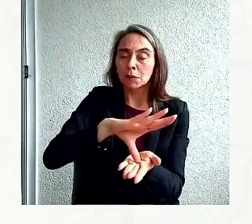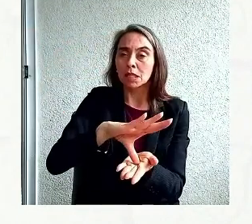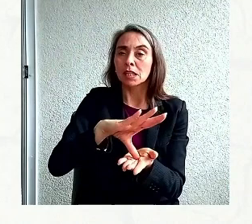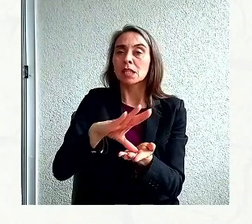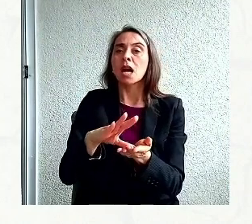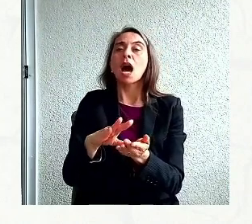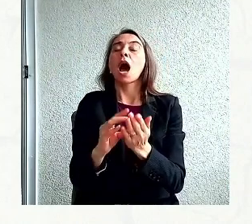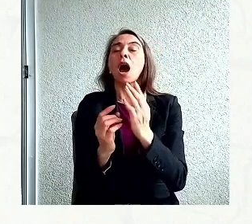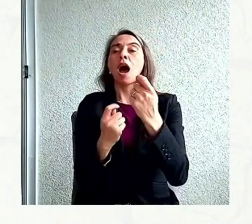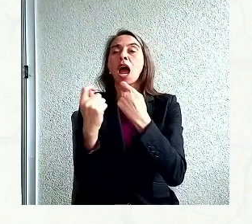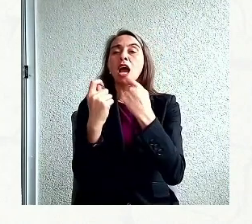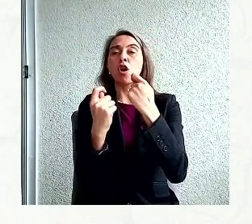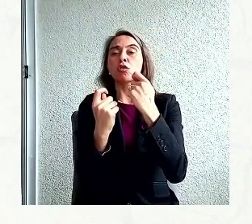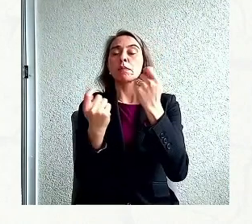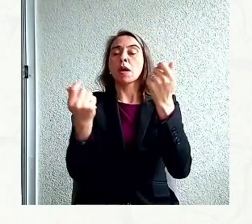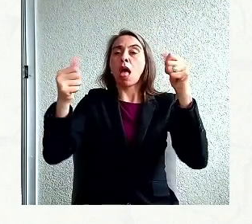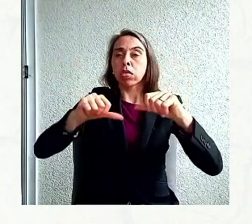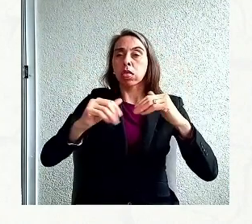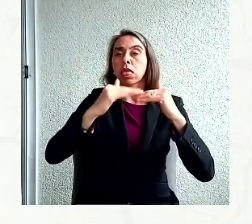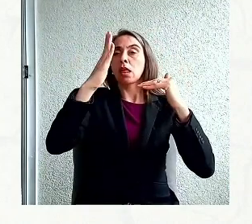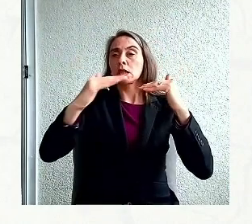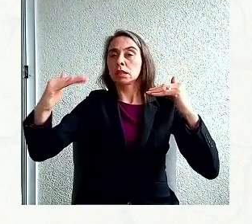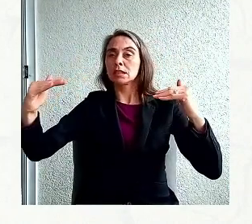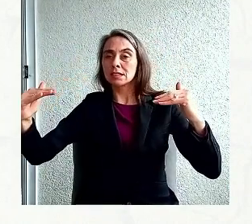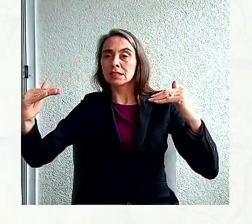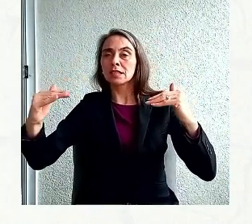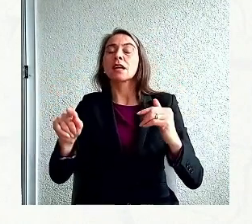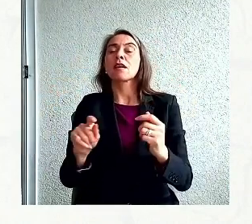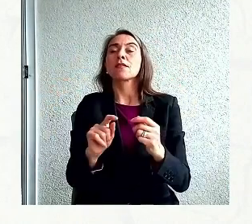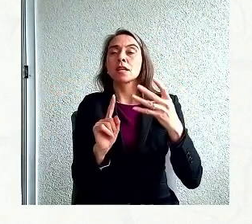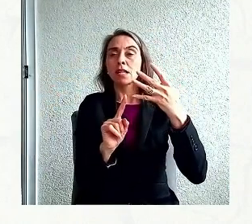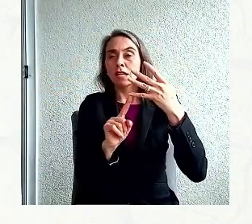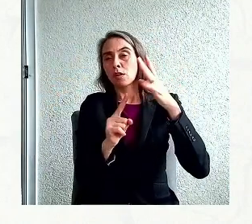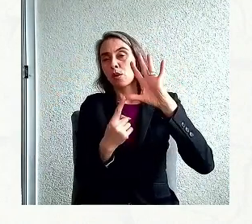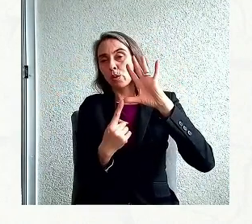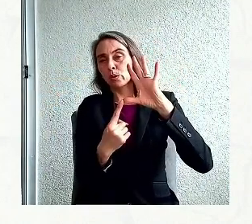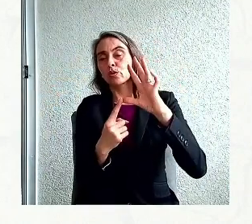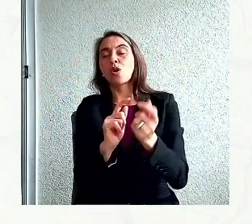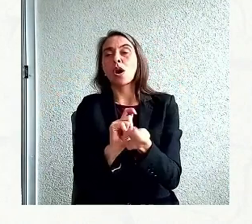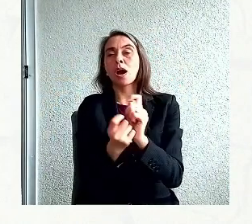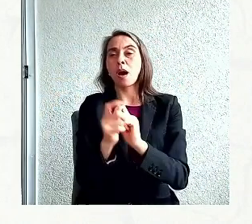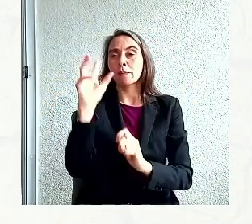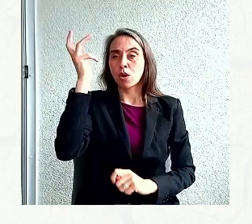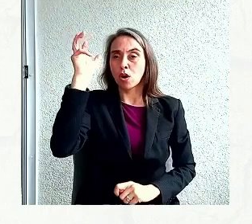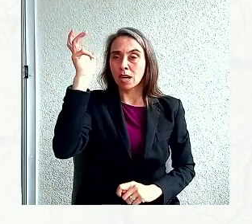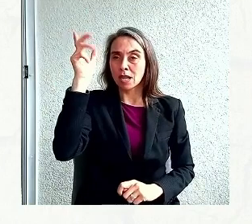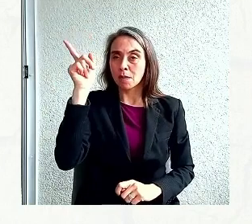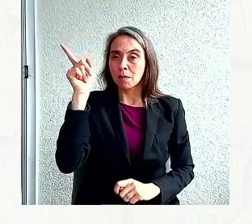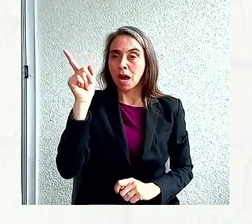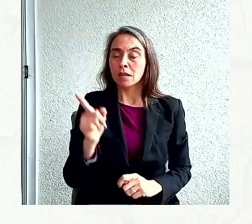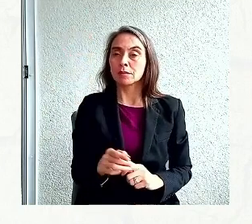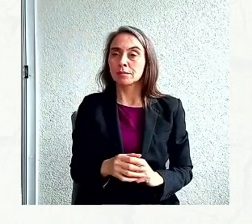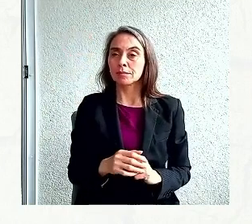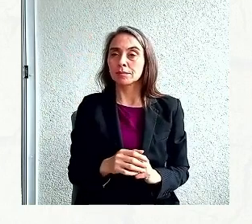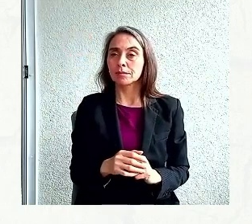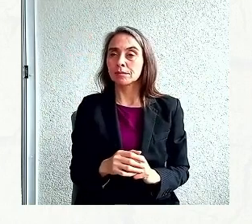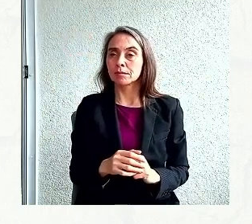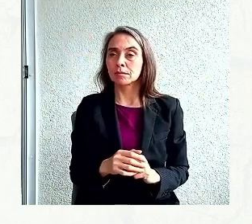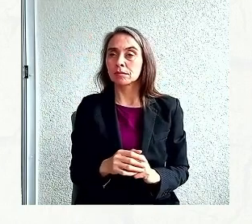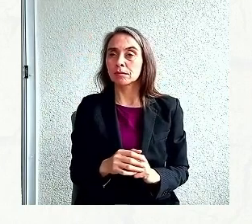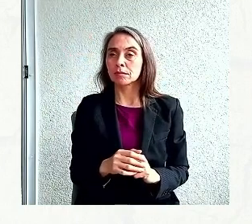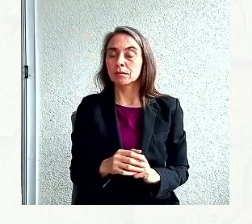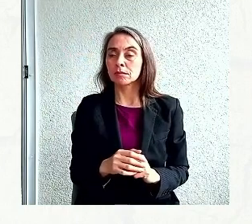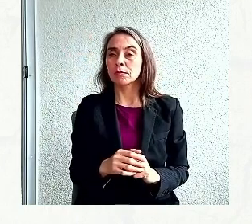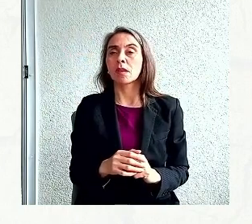el sentido también de la contaminación atmosférica y la contaminación del aire que respiramos. Voy a ir